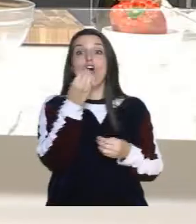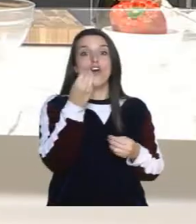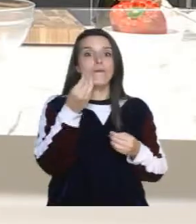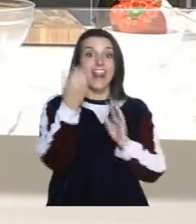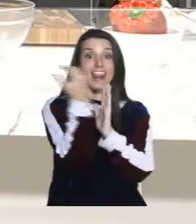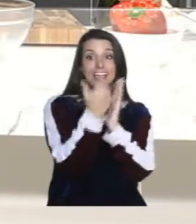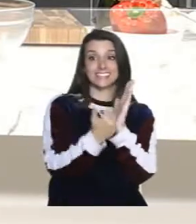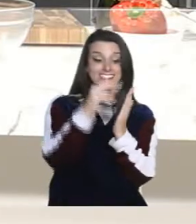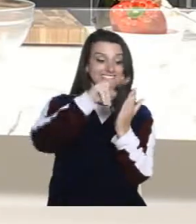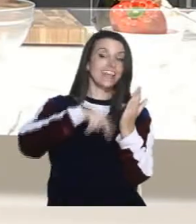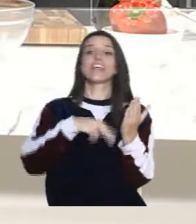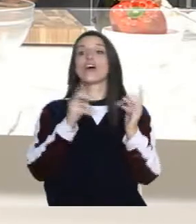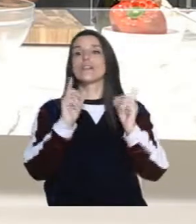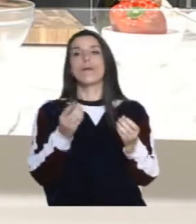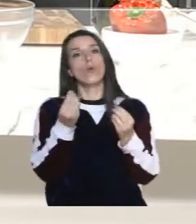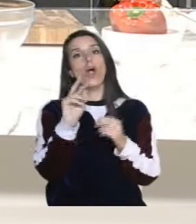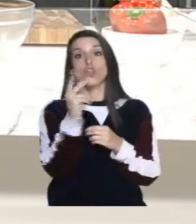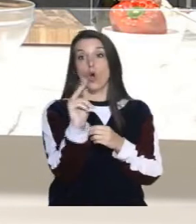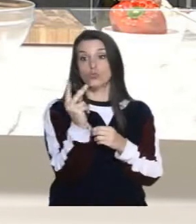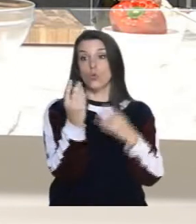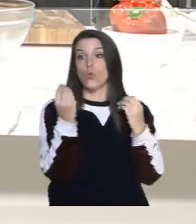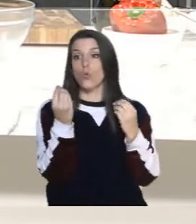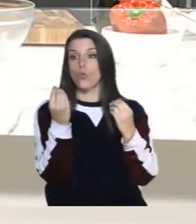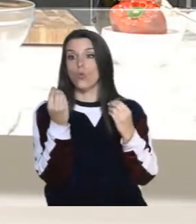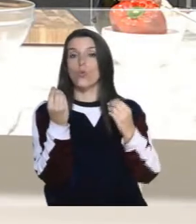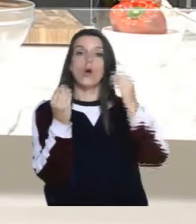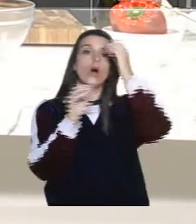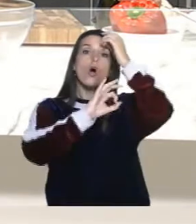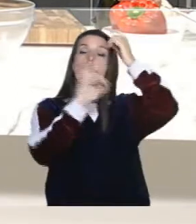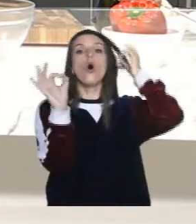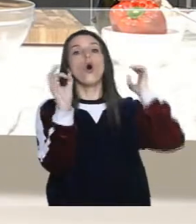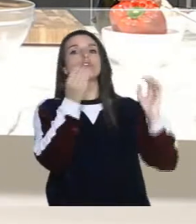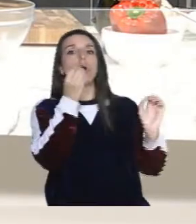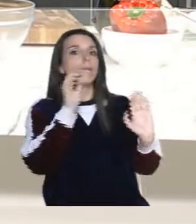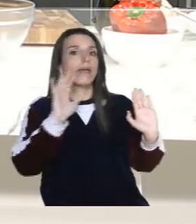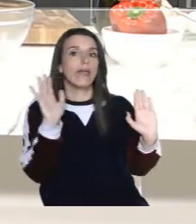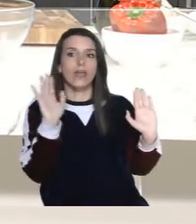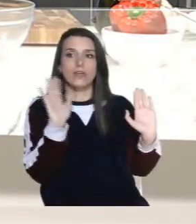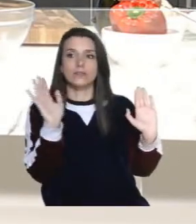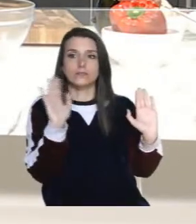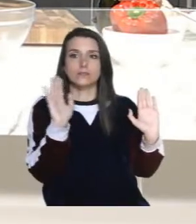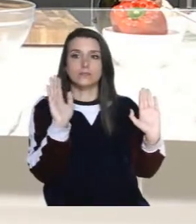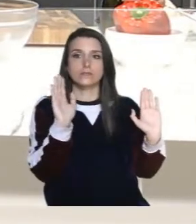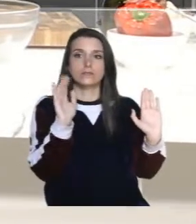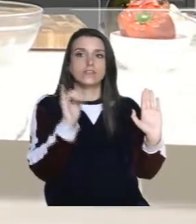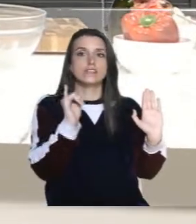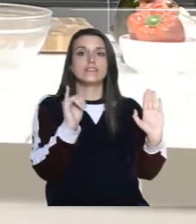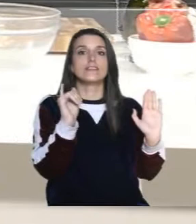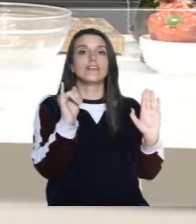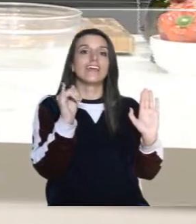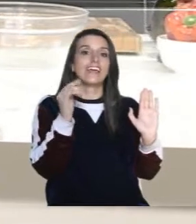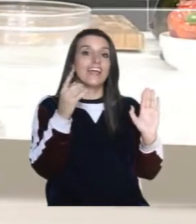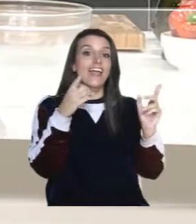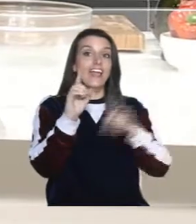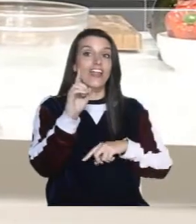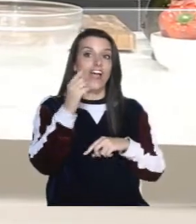receta, también tenés las dos opciones, las emplatás, o si no, la comés en el ramequín. ¿Cómo podemos hacer en un ramequín?